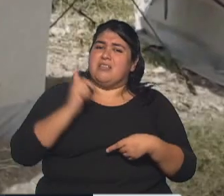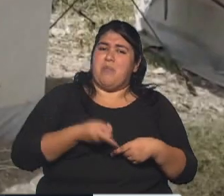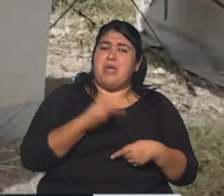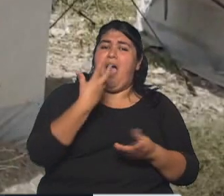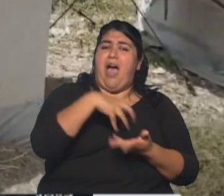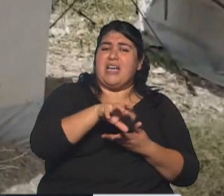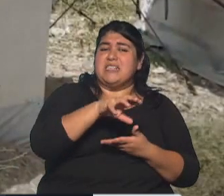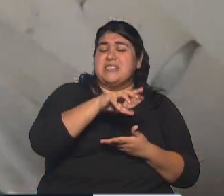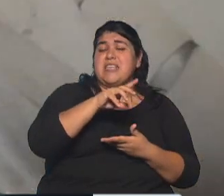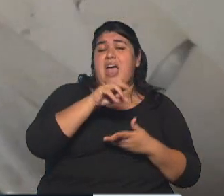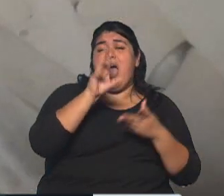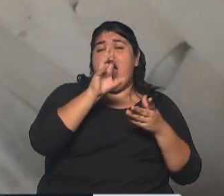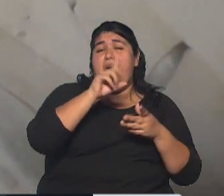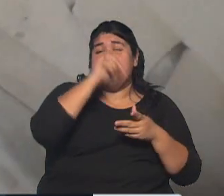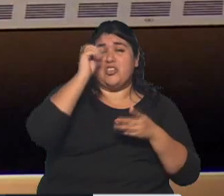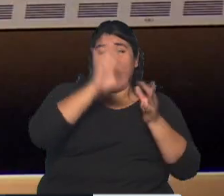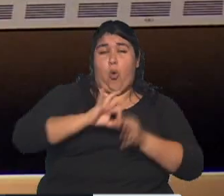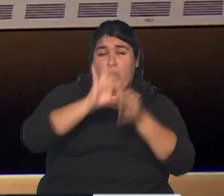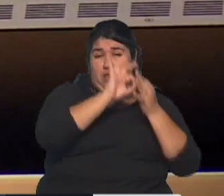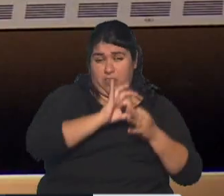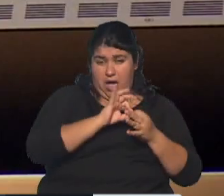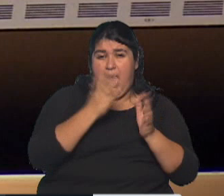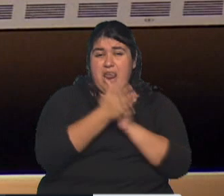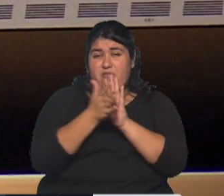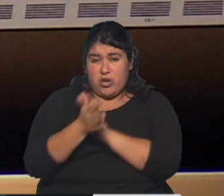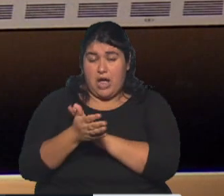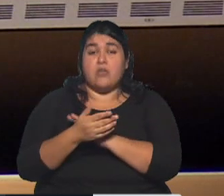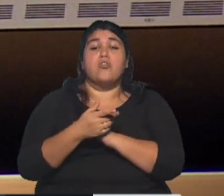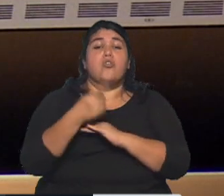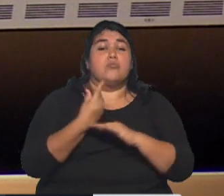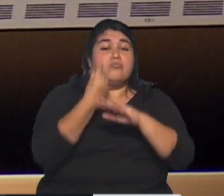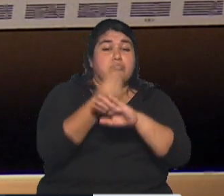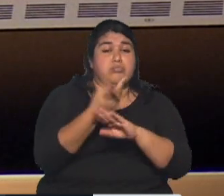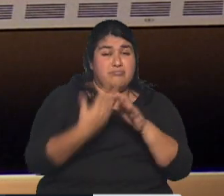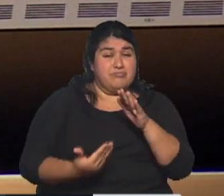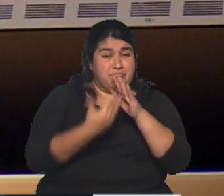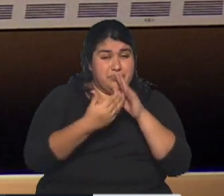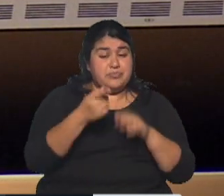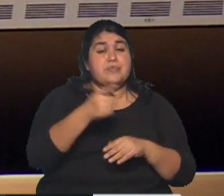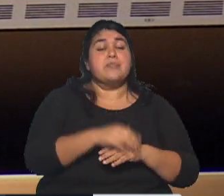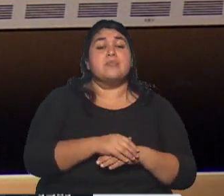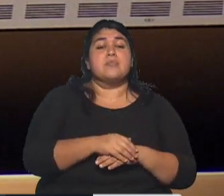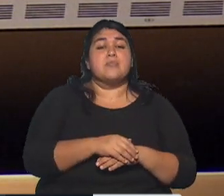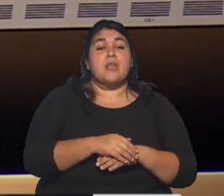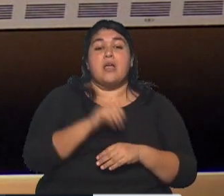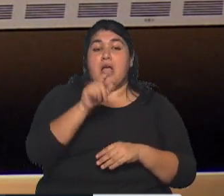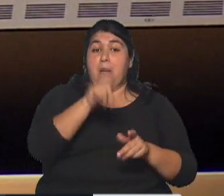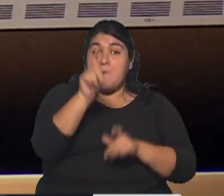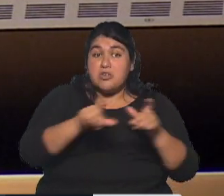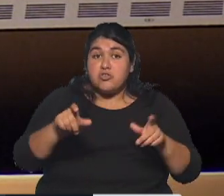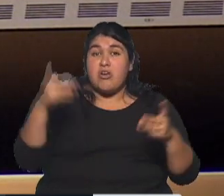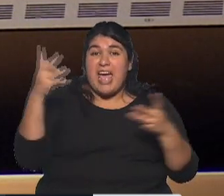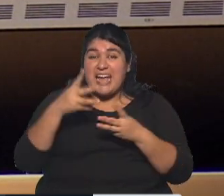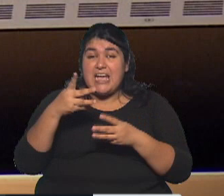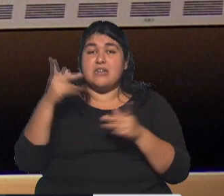Agencia de las Naciones Unidas para los Refugiados. La alta comisionada auxiliar de ACNUR, Gillian Triggs, dijo que las personas que huyen de